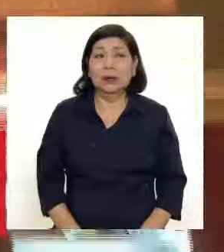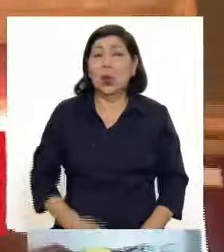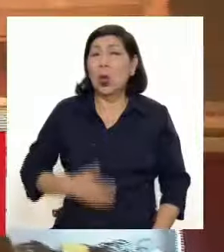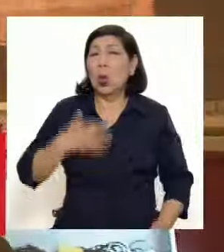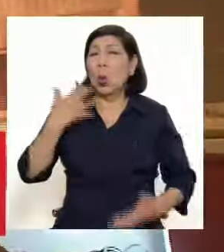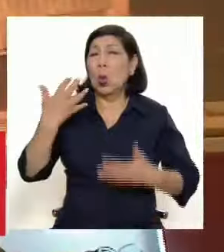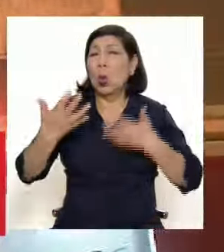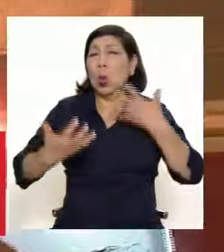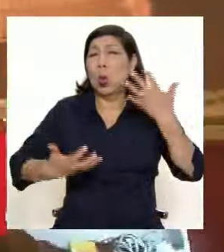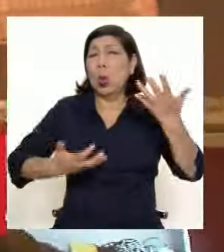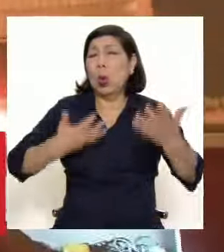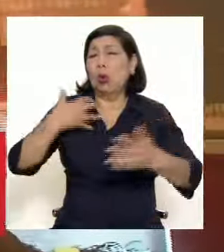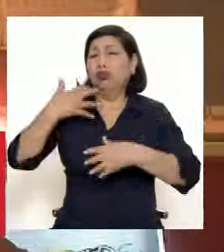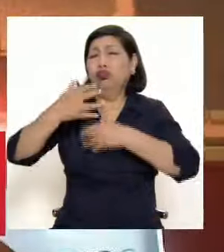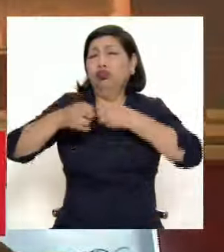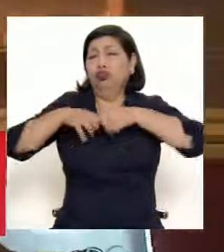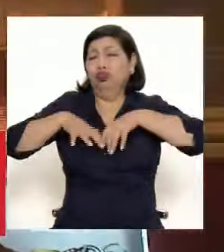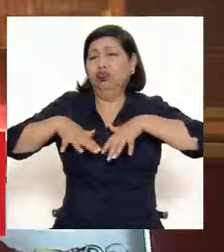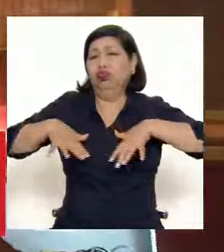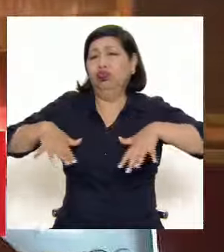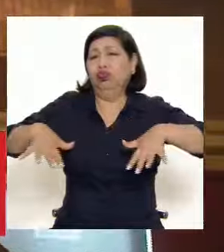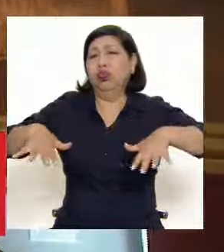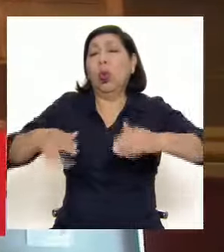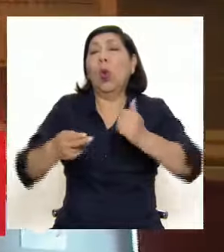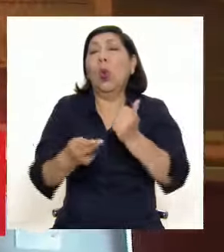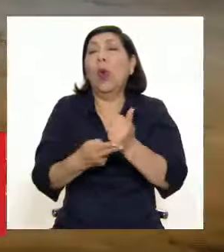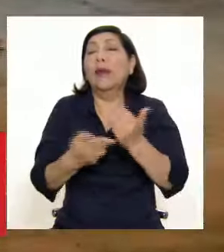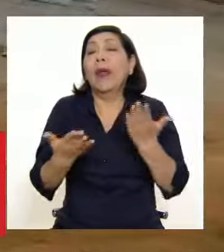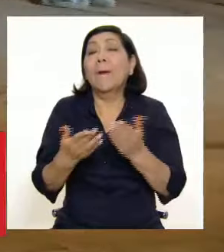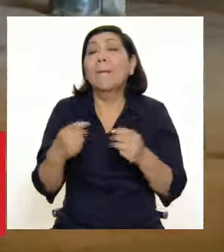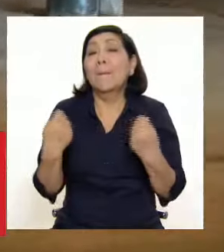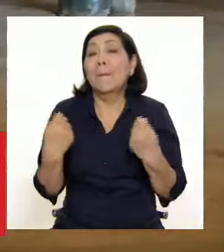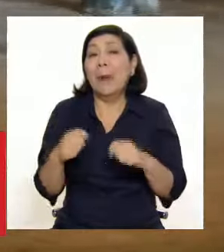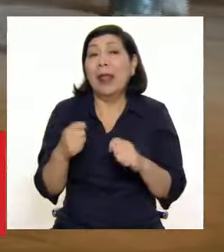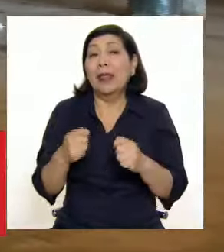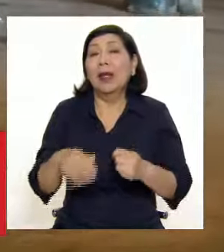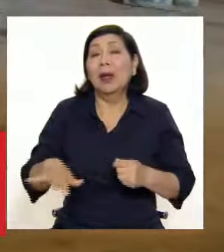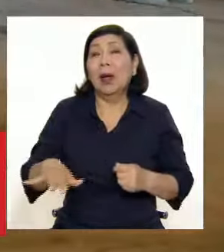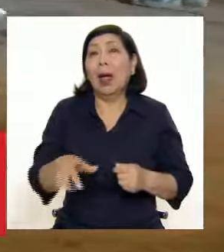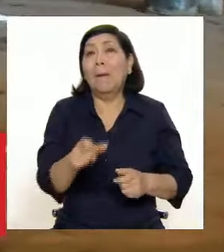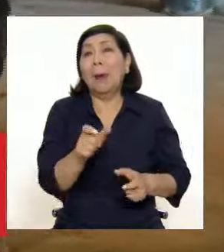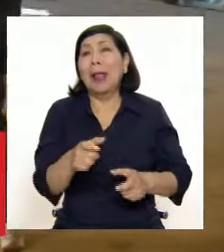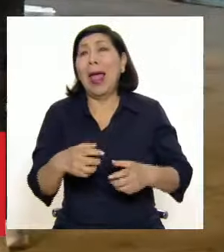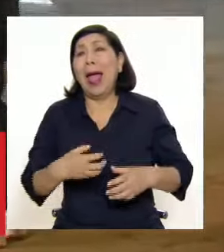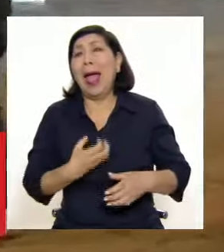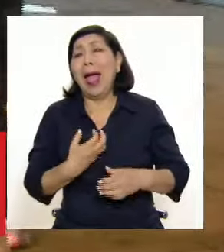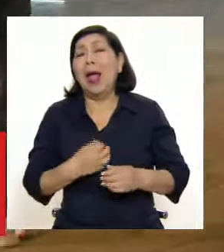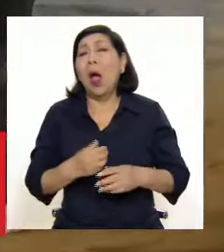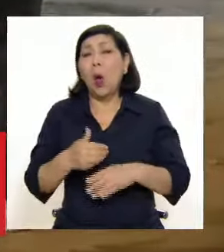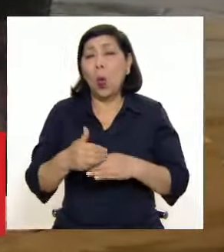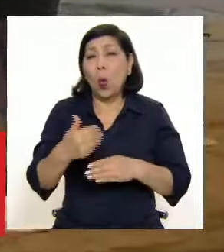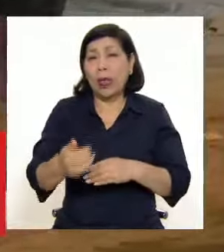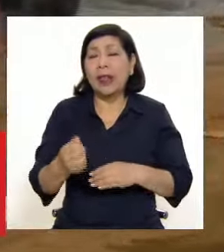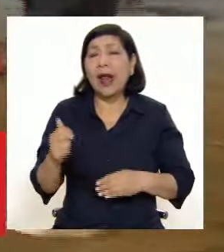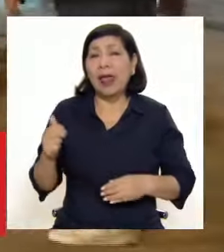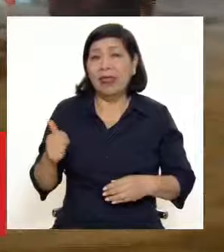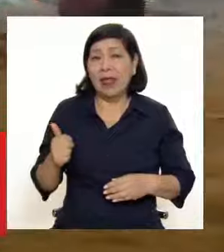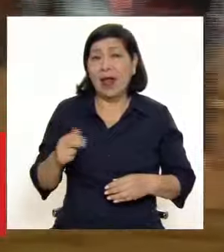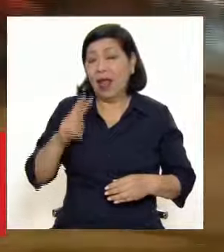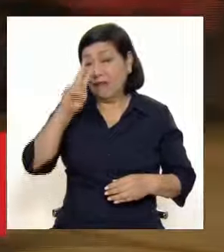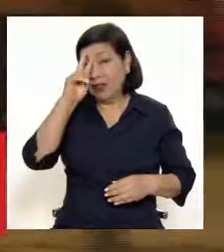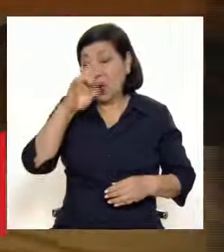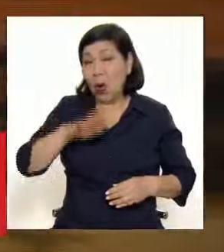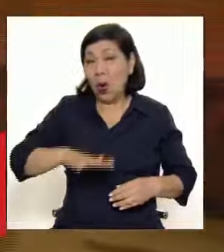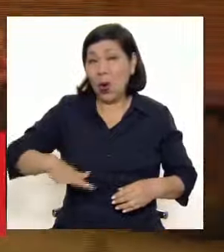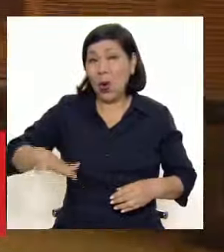El fuego avanzaba amenazante en un almacén de plásticos. Esto alarmó a los vecinos de la cuadra 10 del Jirón Italia en La